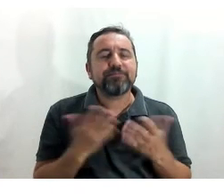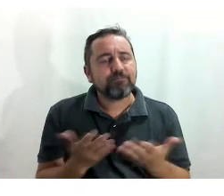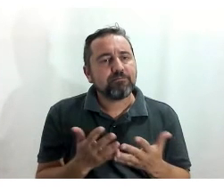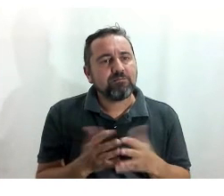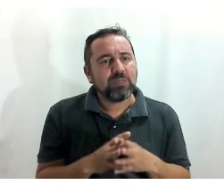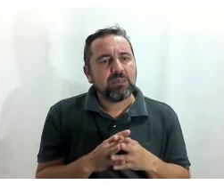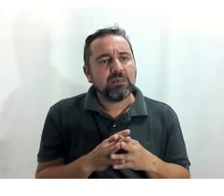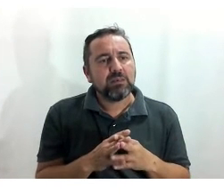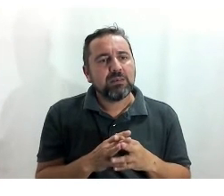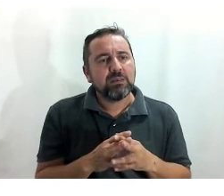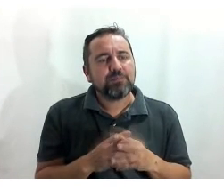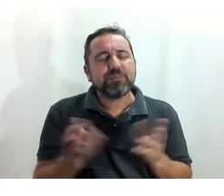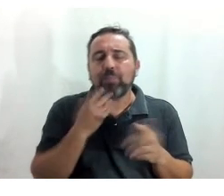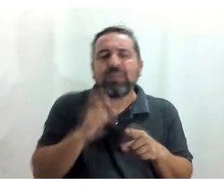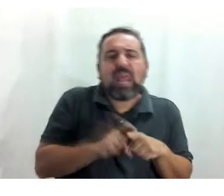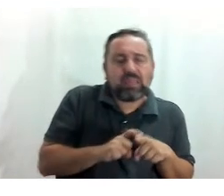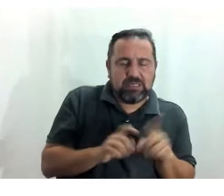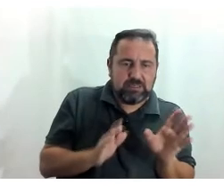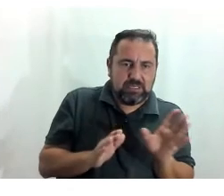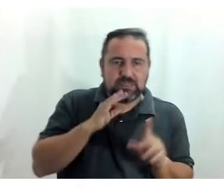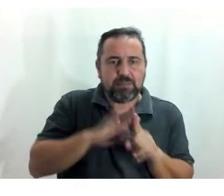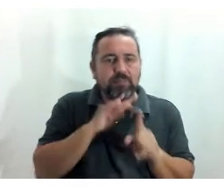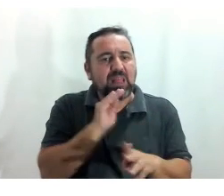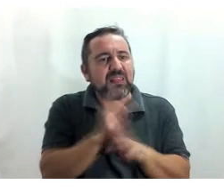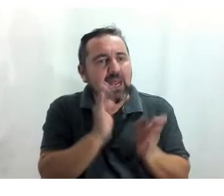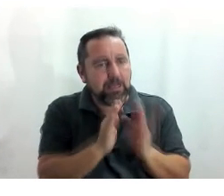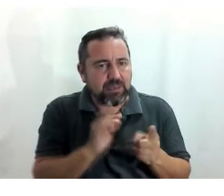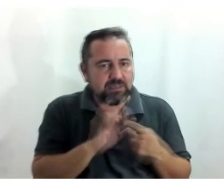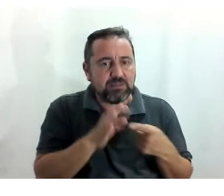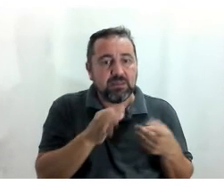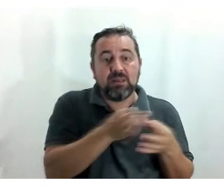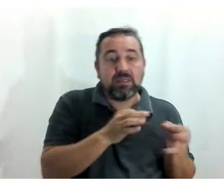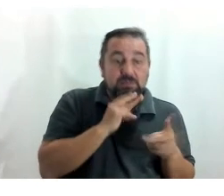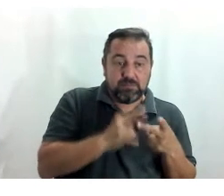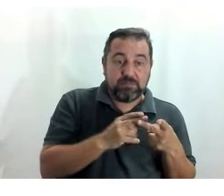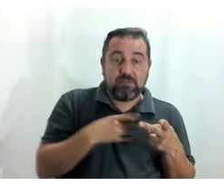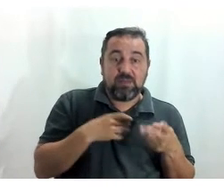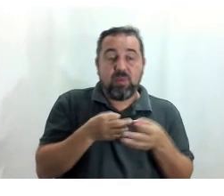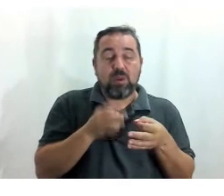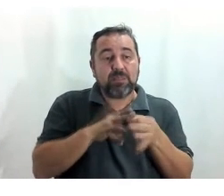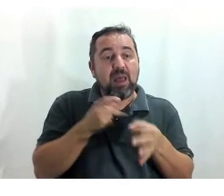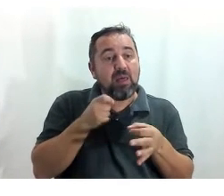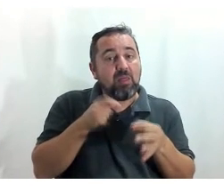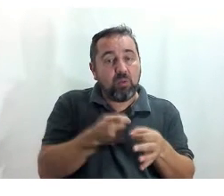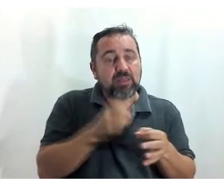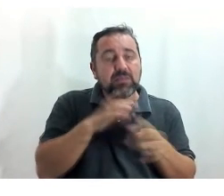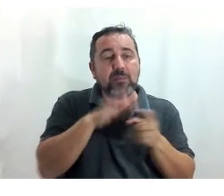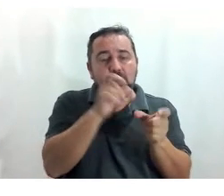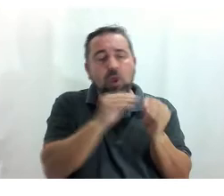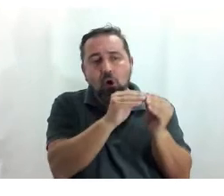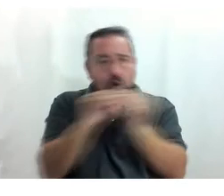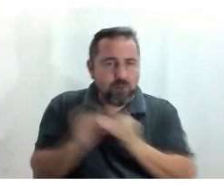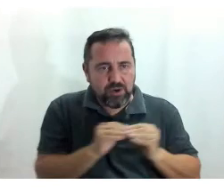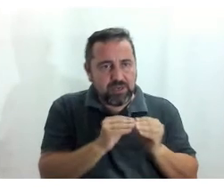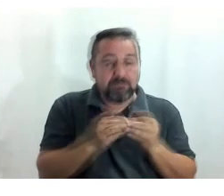¿Pero qué características tienen que tener las terapias celulares embrionarias o con células inducidas? Pues que necesitamos una población homogénea, muy parecida a las